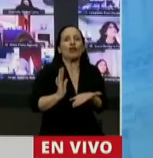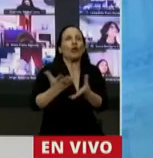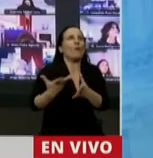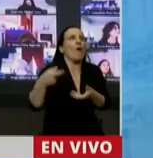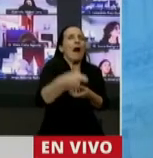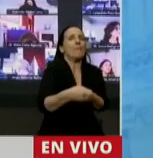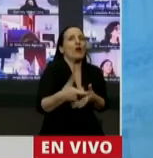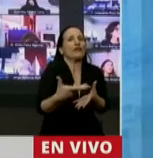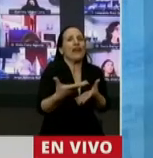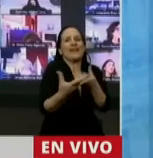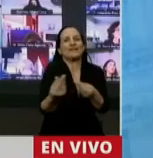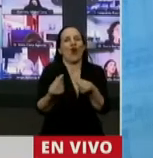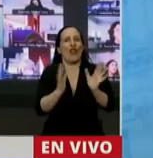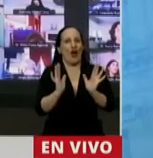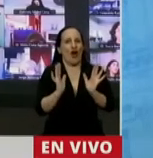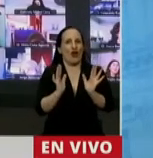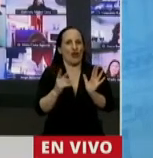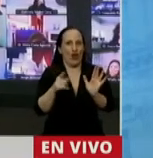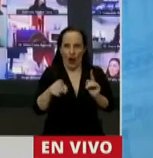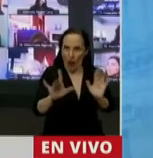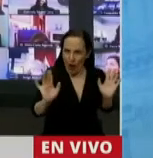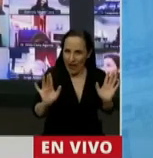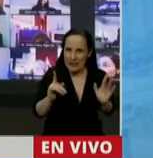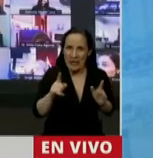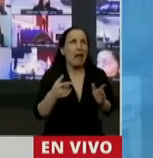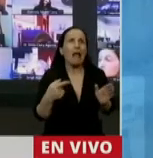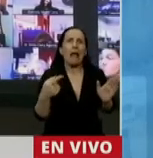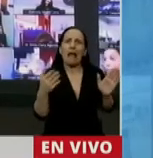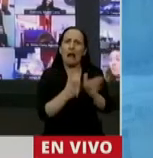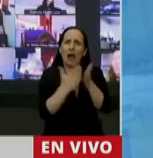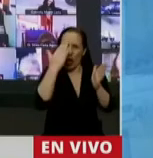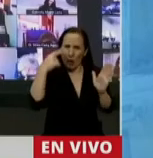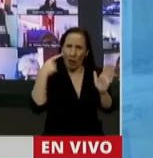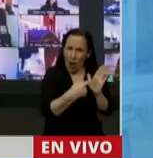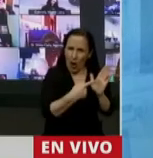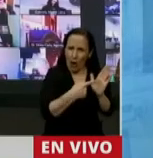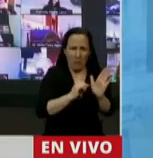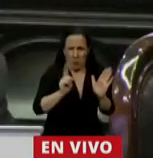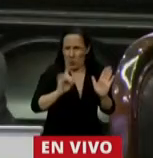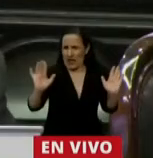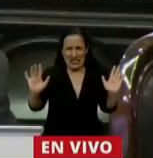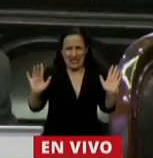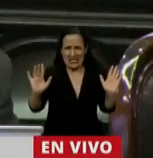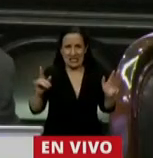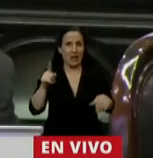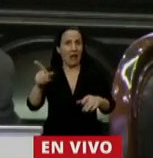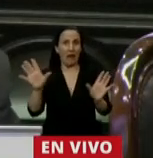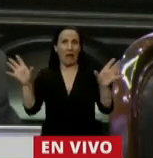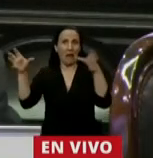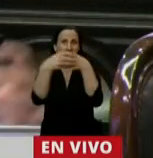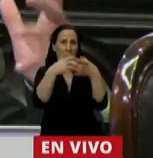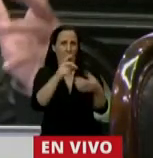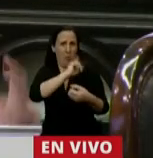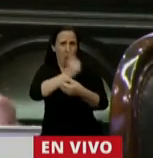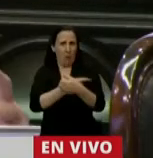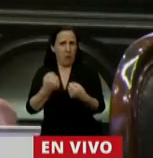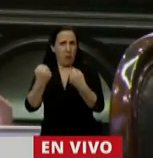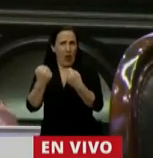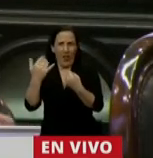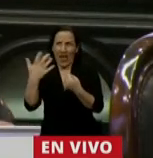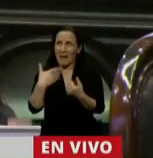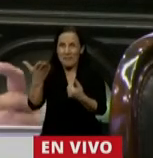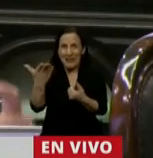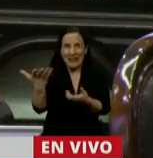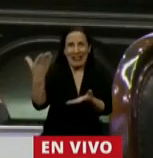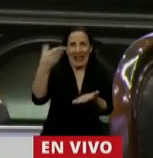de comunicación, en organizaciones, ¿no?, como una educación ambiental que sea integral en todos los ámbitos. Y hoy